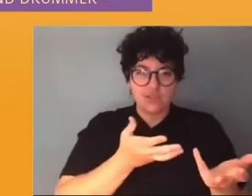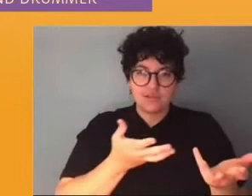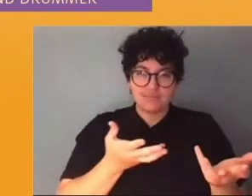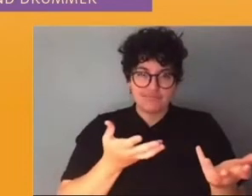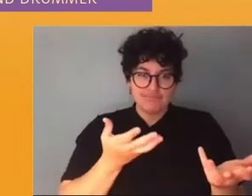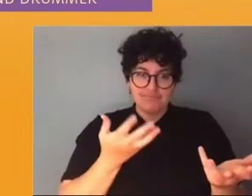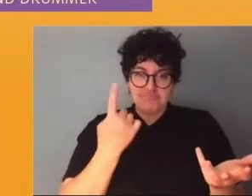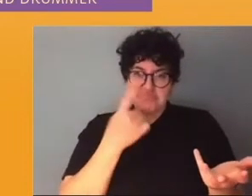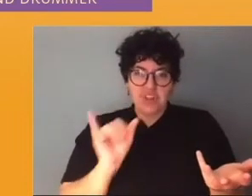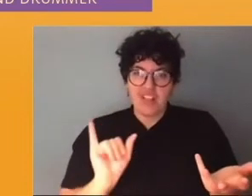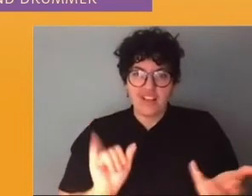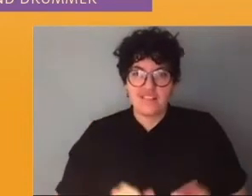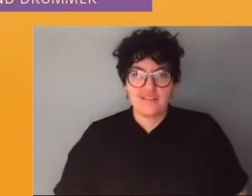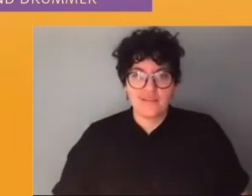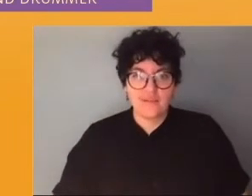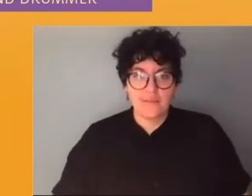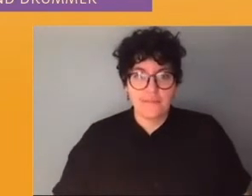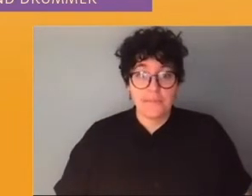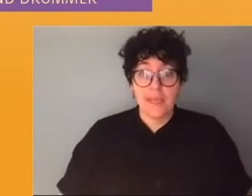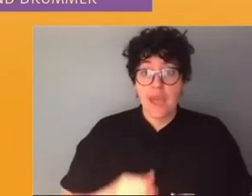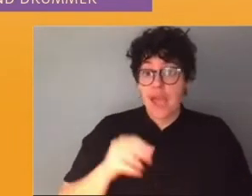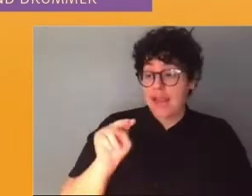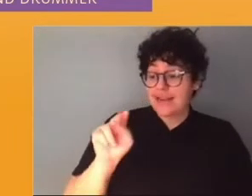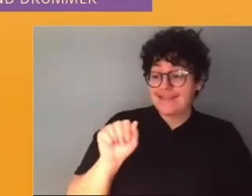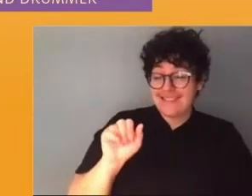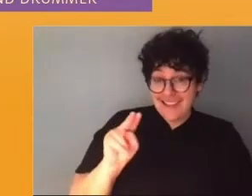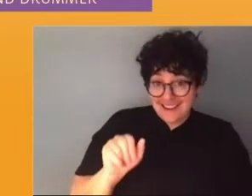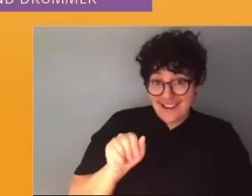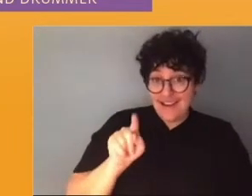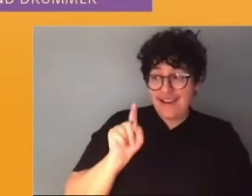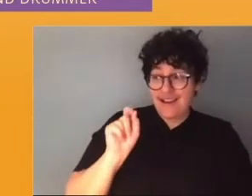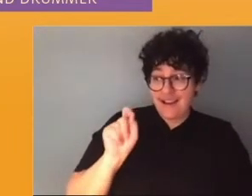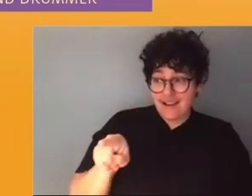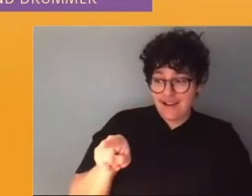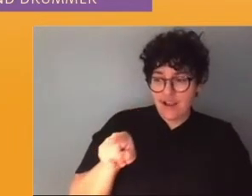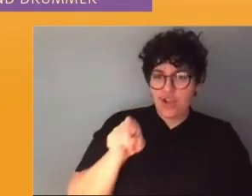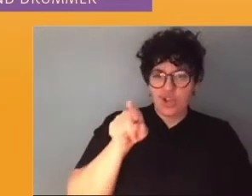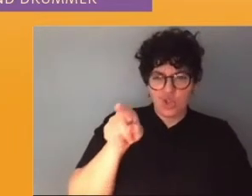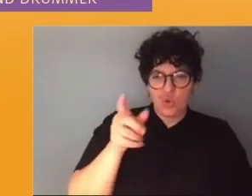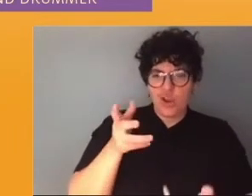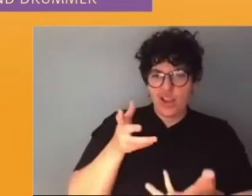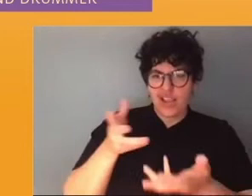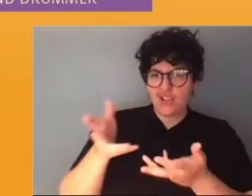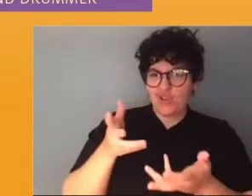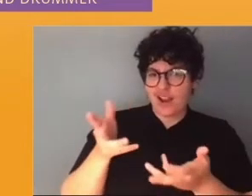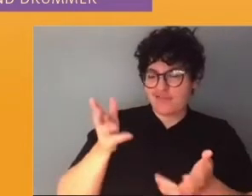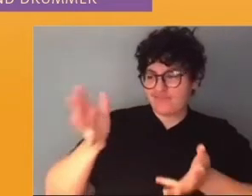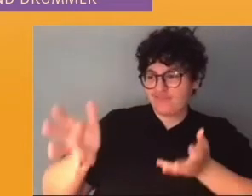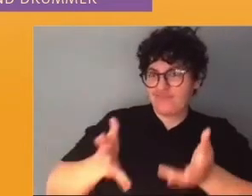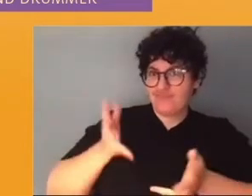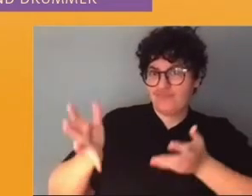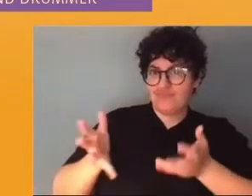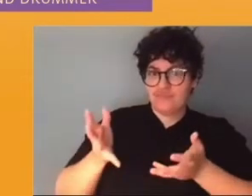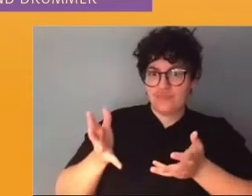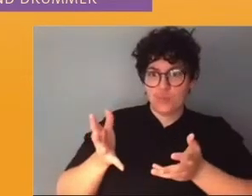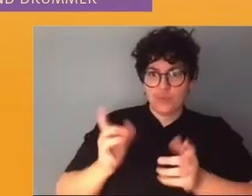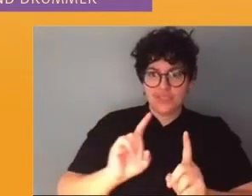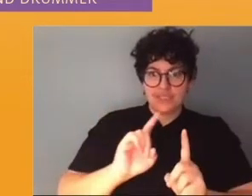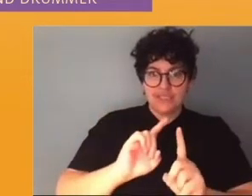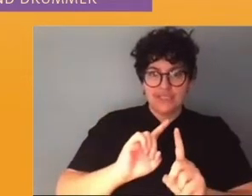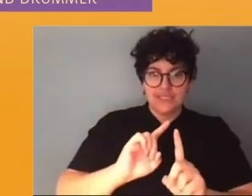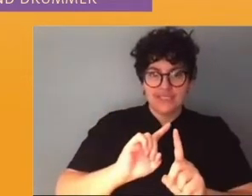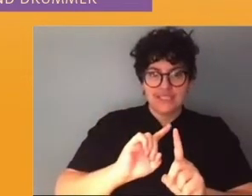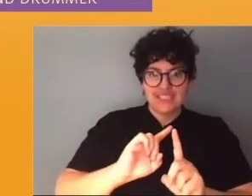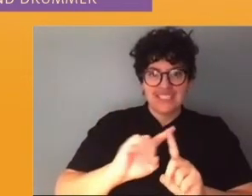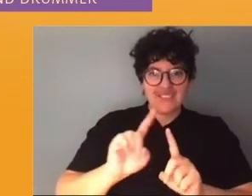Neina, usted estaba hablando acerca de que estamos realmente interactuando físicamente, gestualmente, con distintos tipos de sonidos